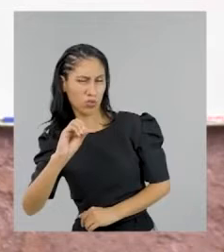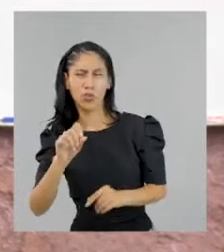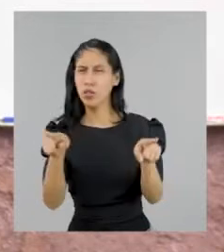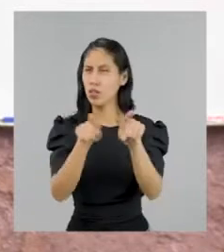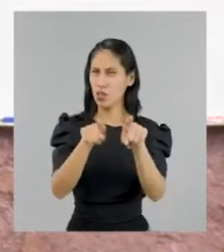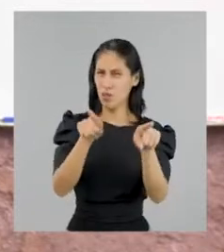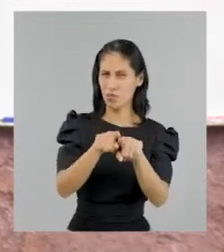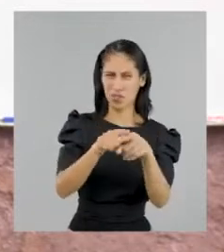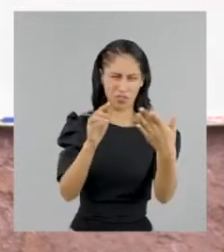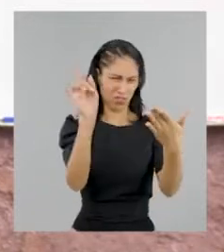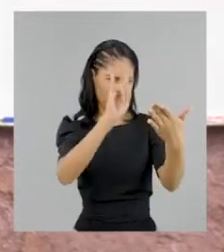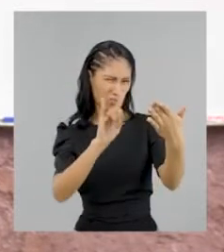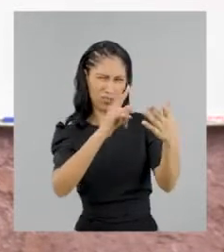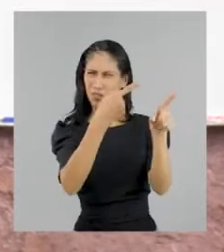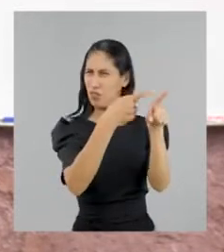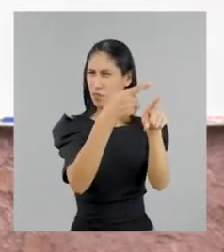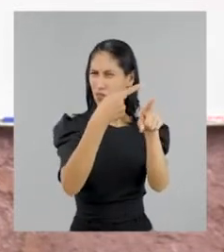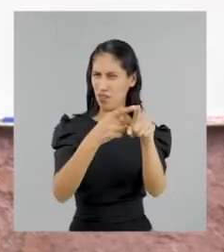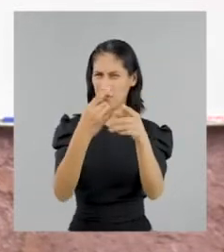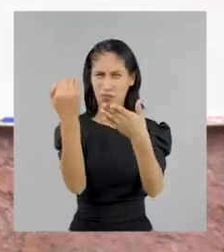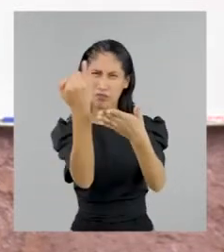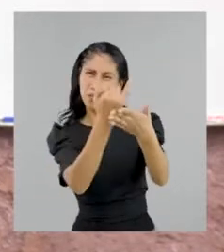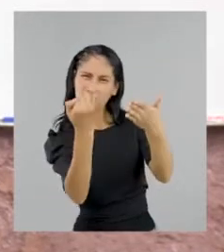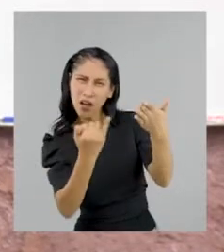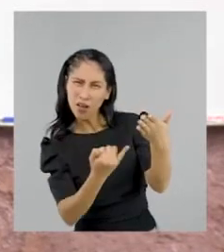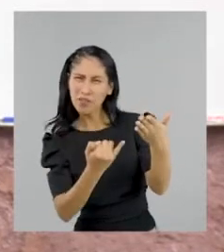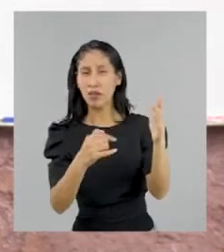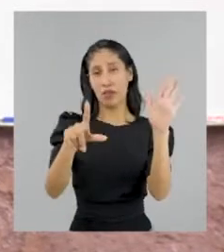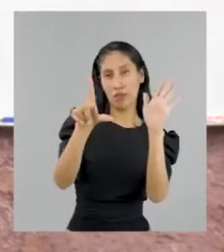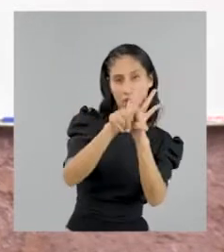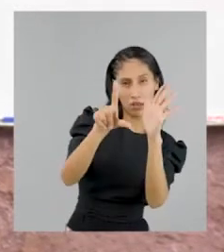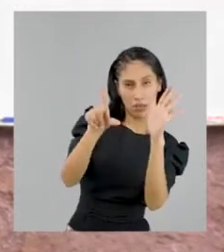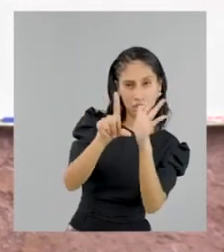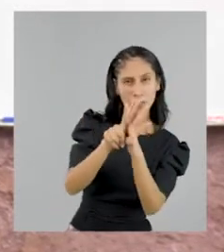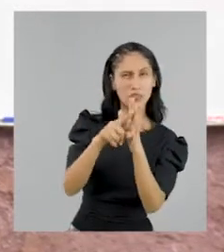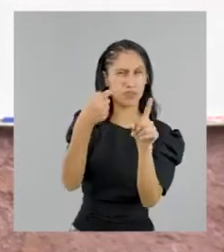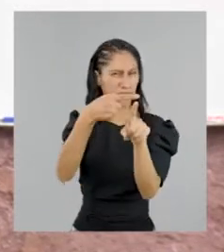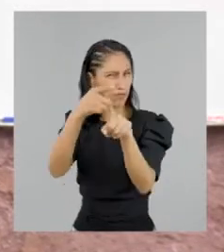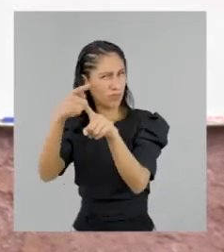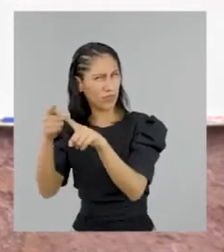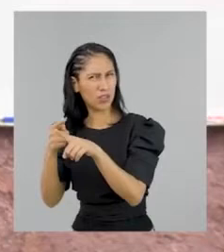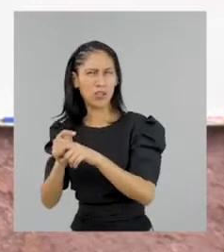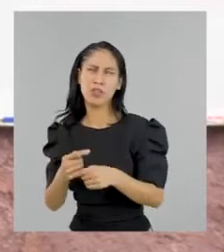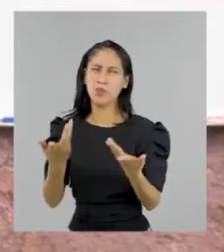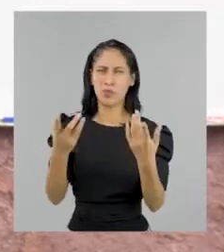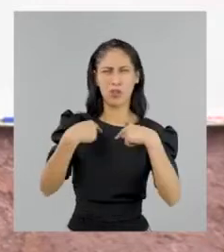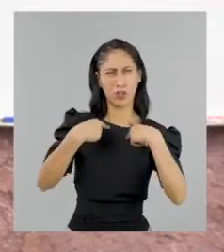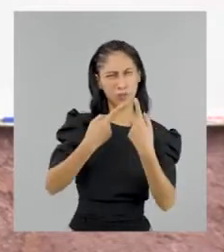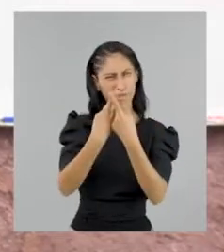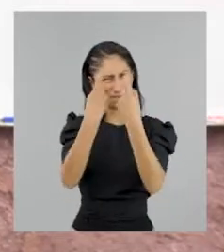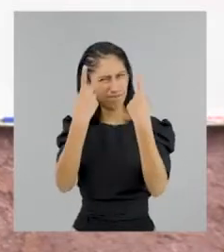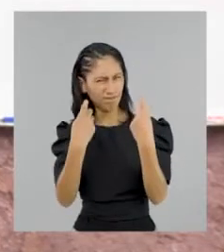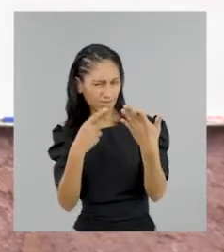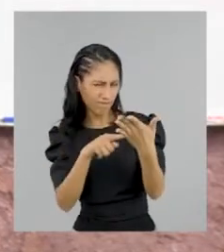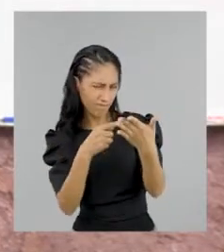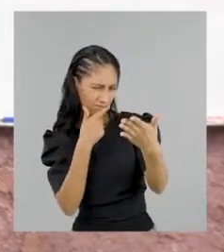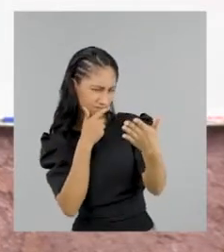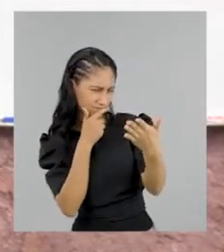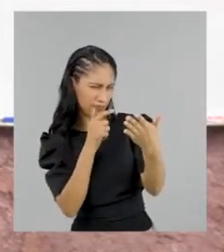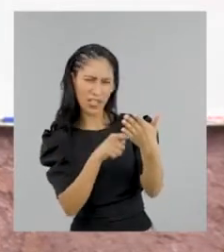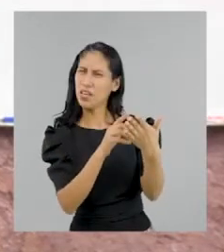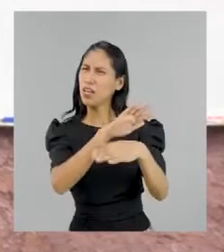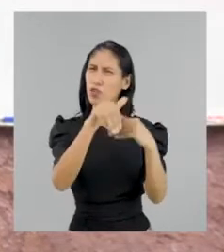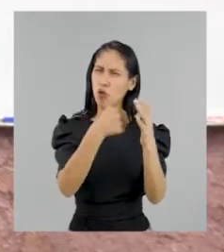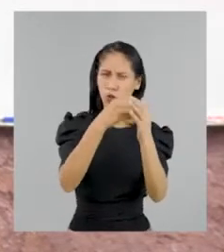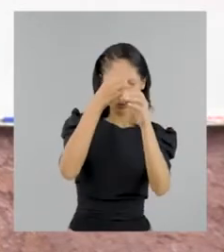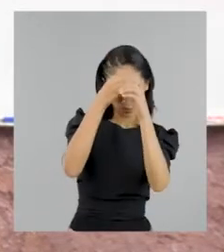que hacer, gráficas que analizar, aplicaciones, propiedades y leyes. Me preguntaba entonces, ¿cómo puedo aplicar